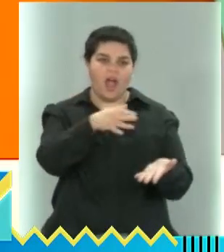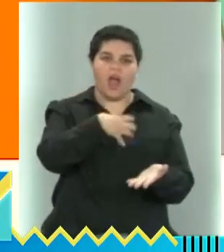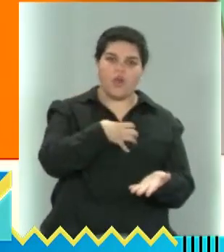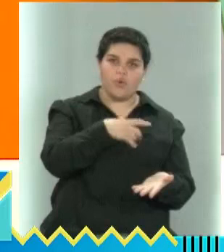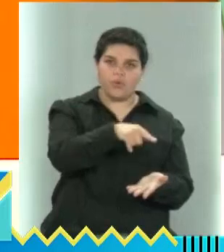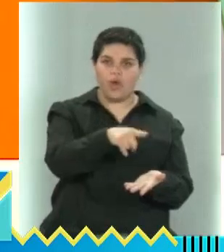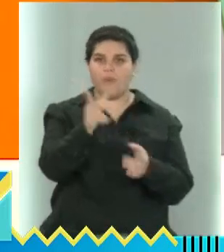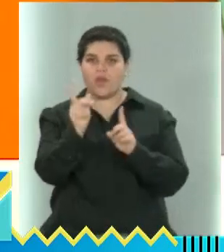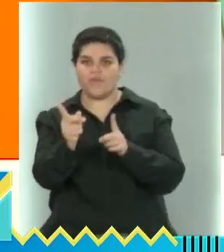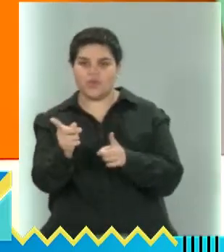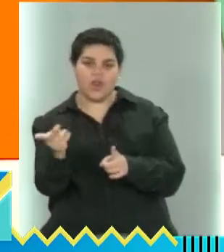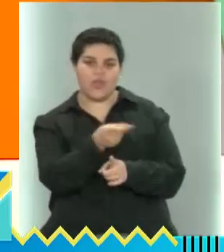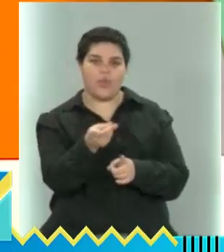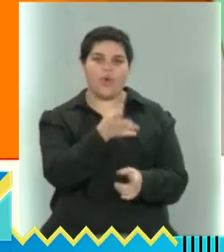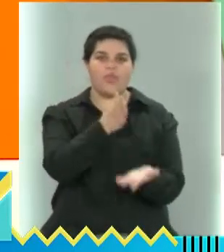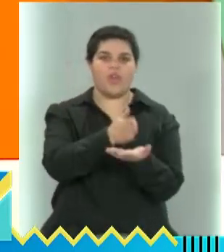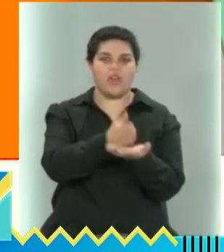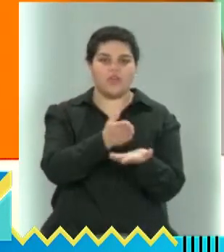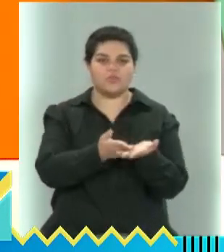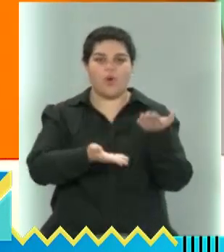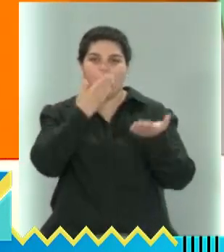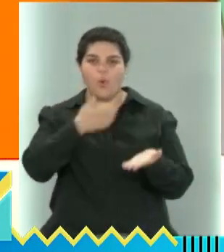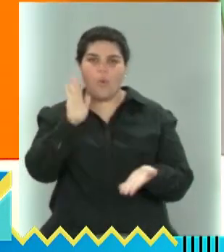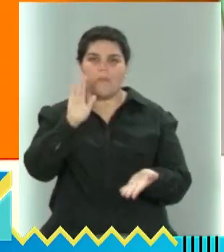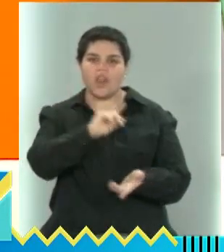también. De alguna forma